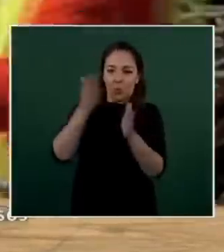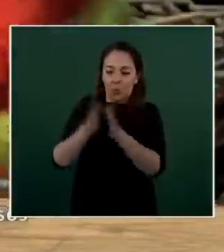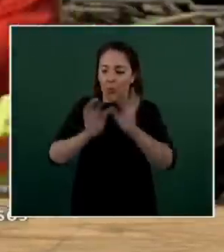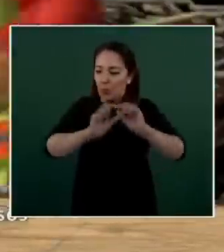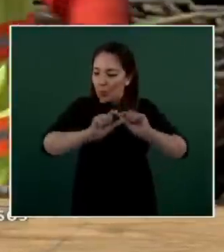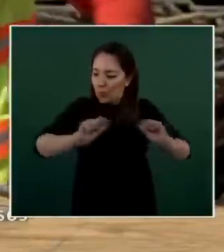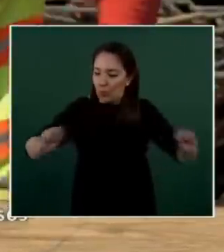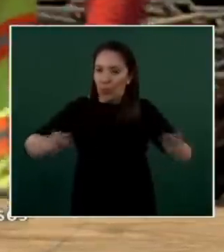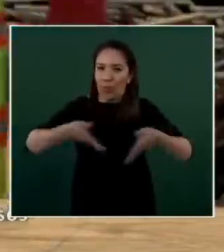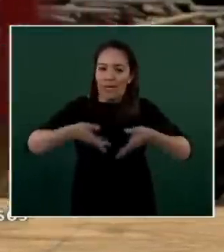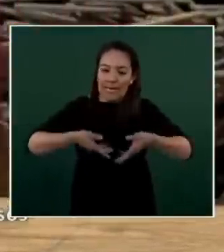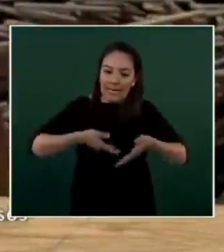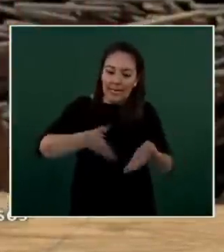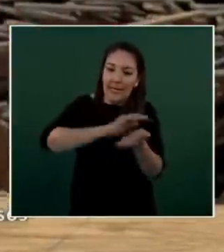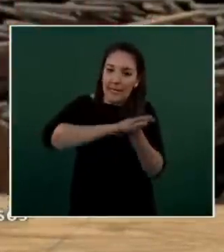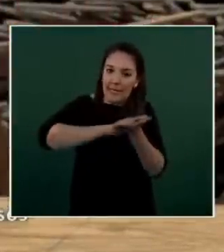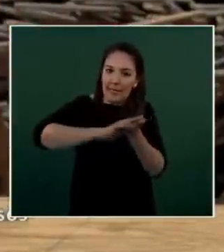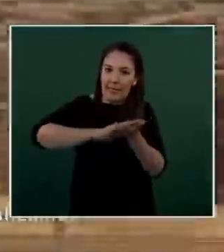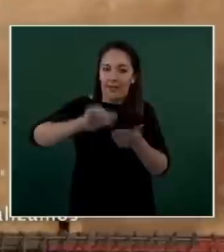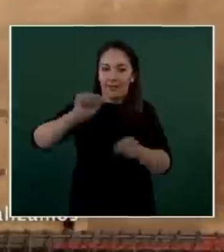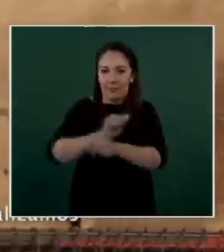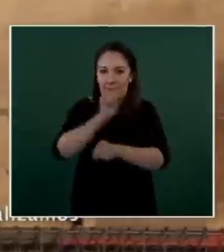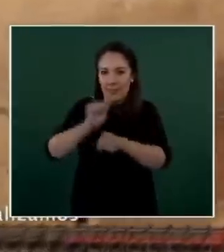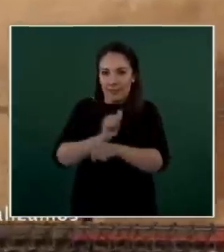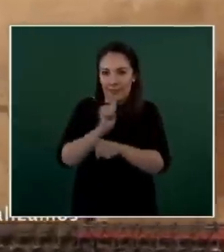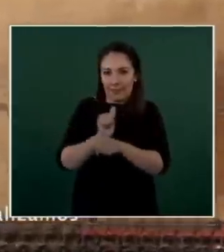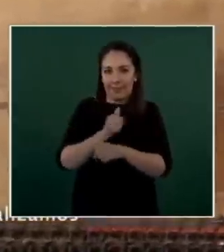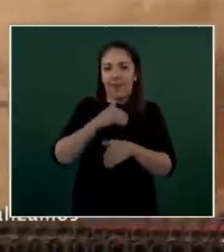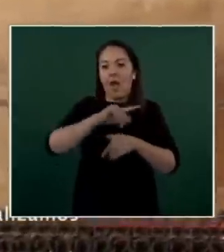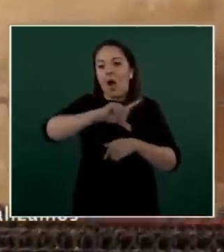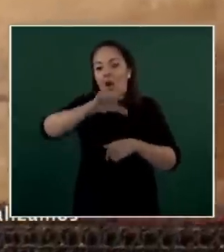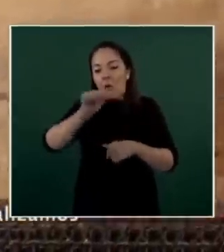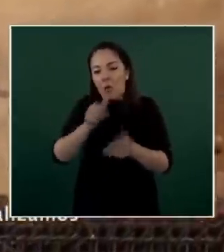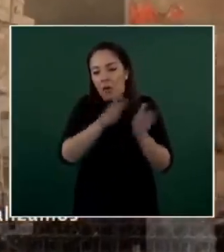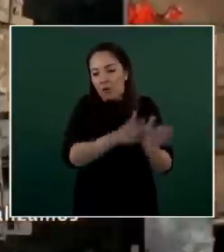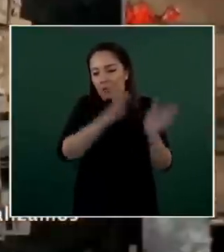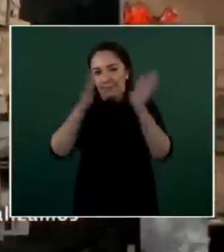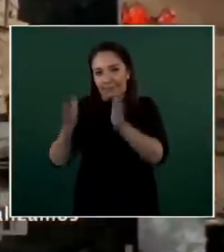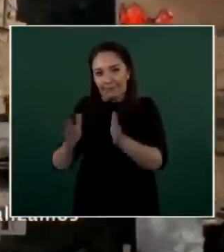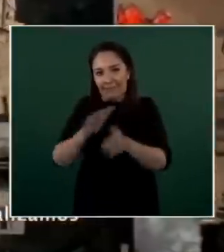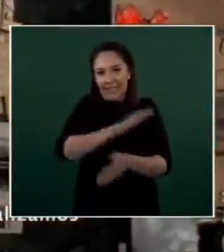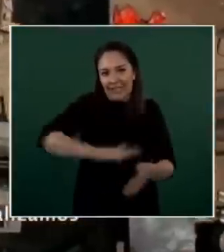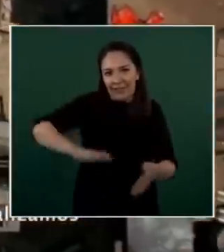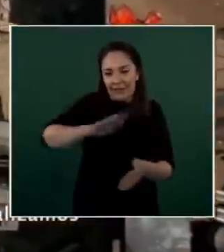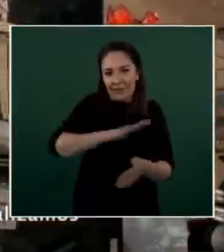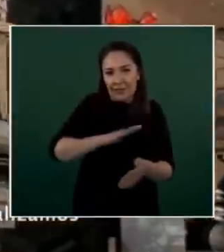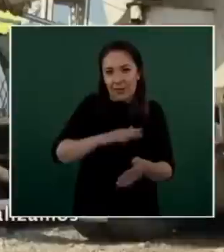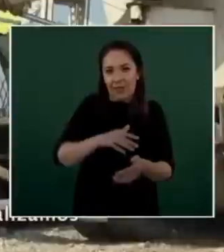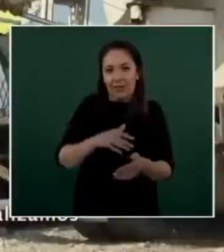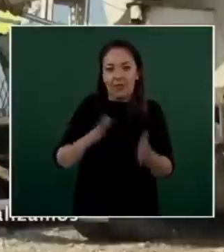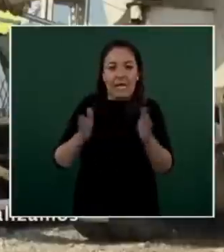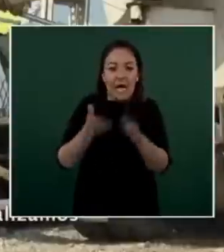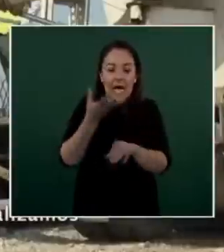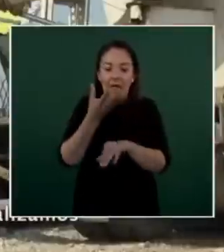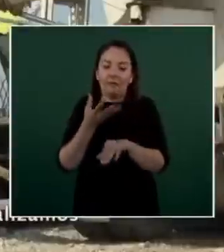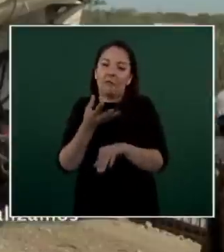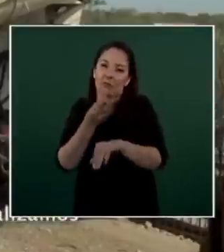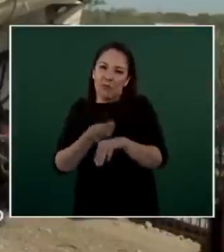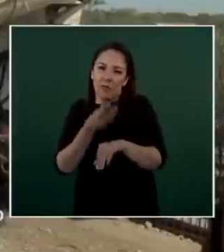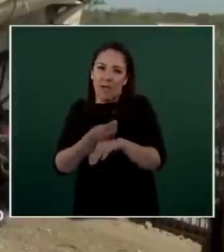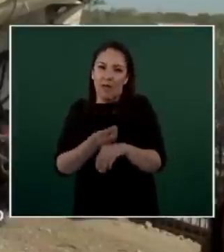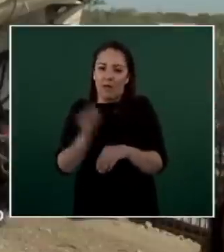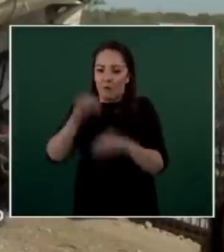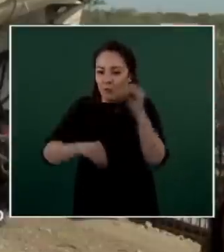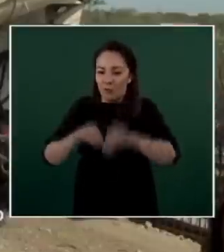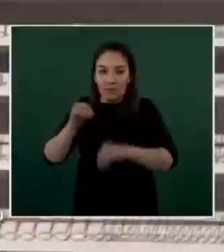pasos vehiculares inicia con su habilitado de ahí les pasamos a la zona de moldes donde realizamos el tensado y colado de las mismas